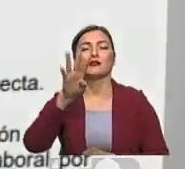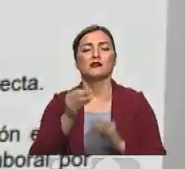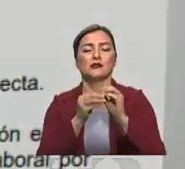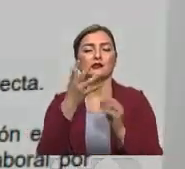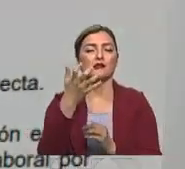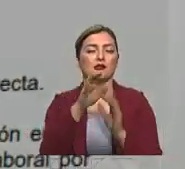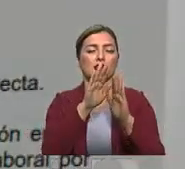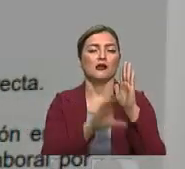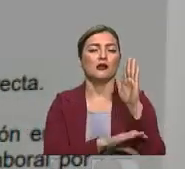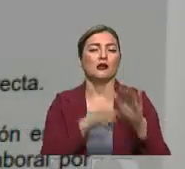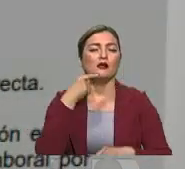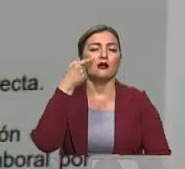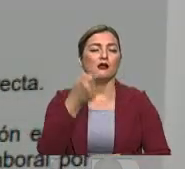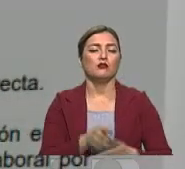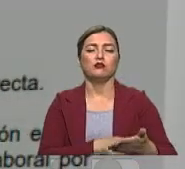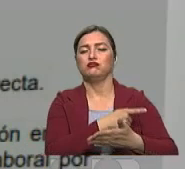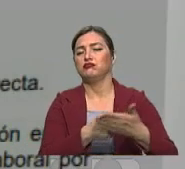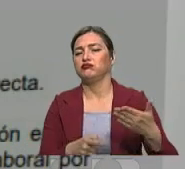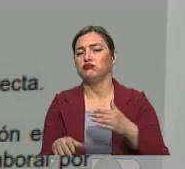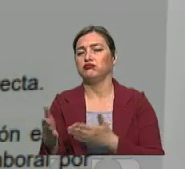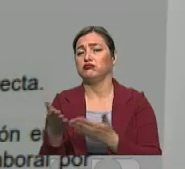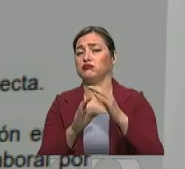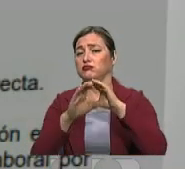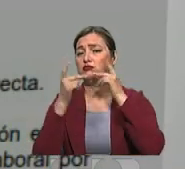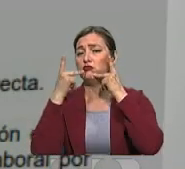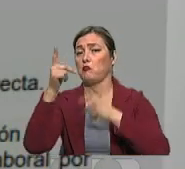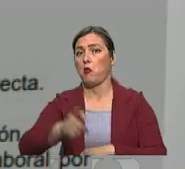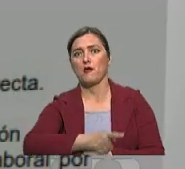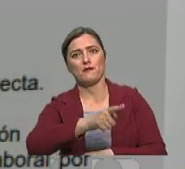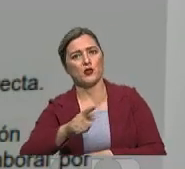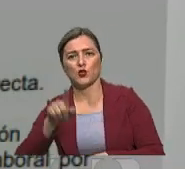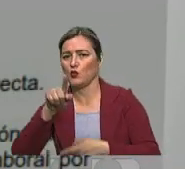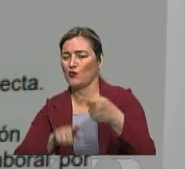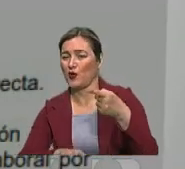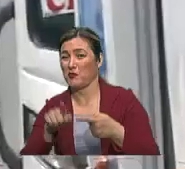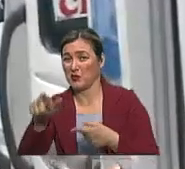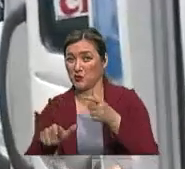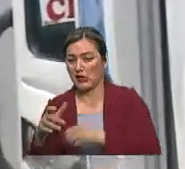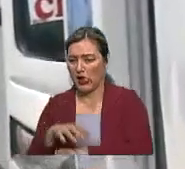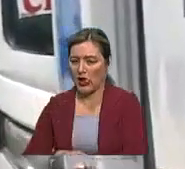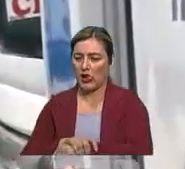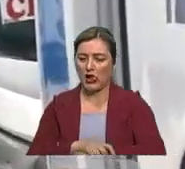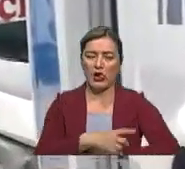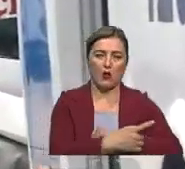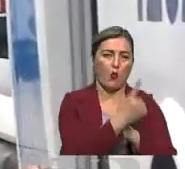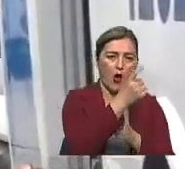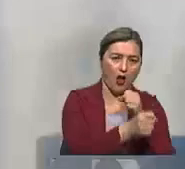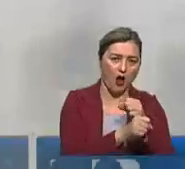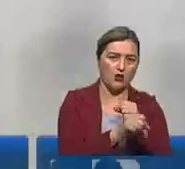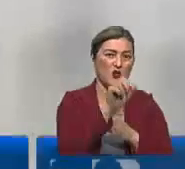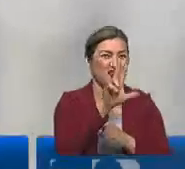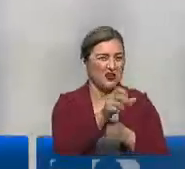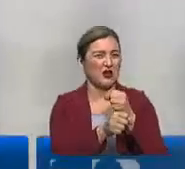de la Constitución dice que se prohíbe la paralización de los servicios públicos de transporte y quien lo haga será sancionado con una pena